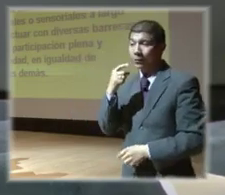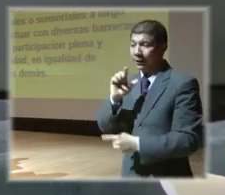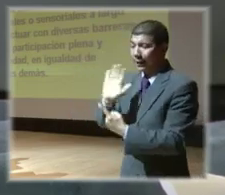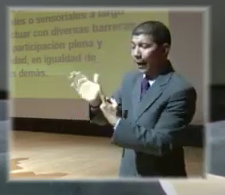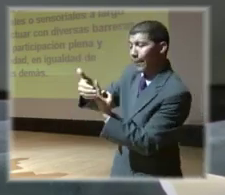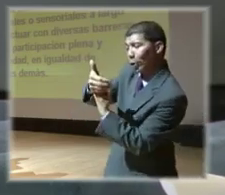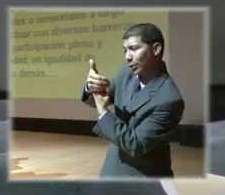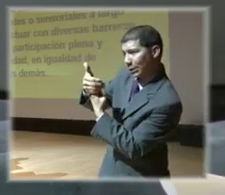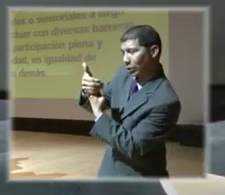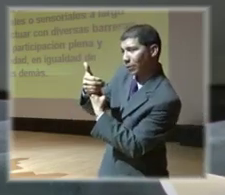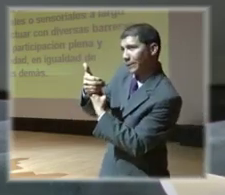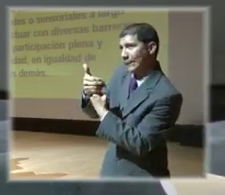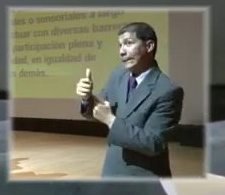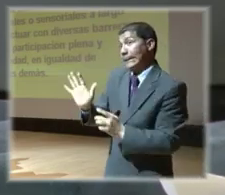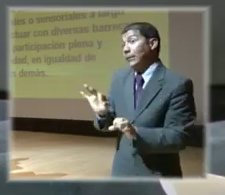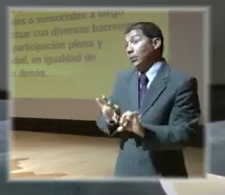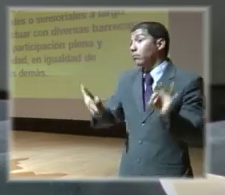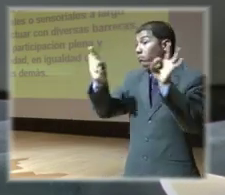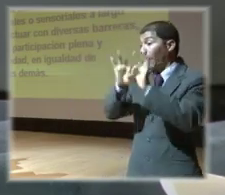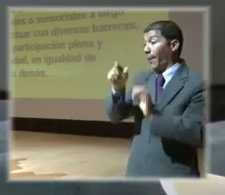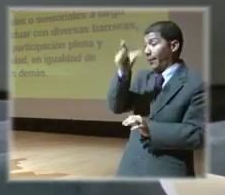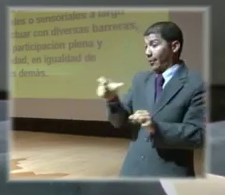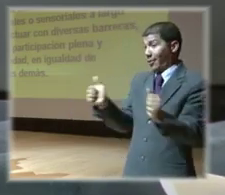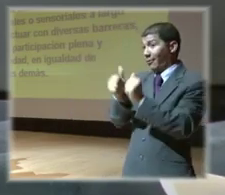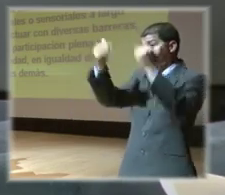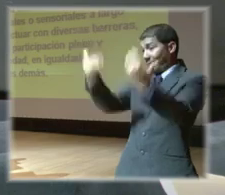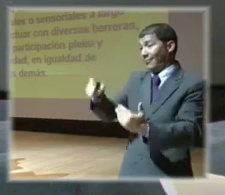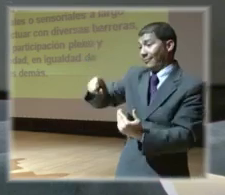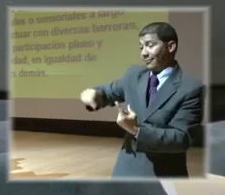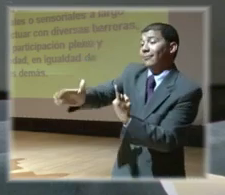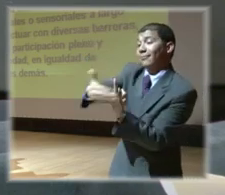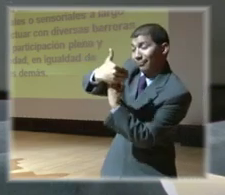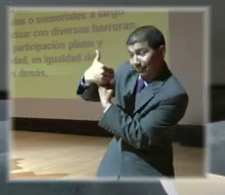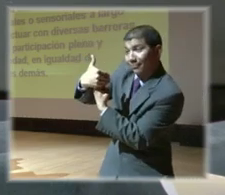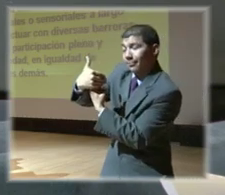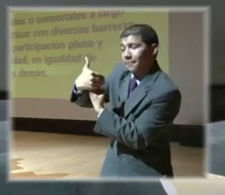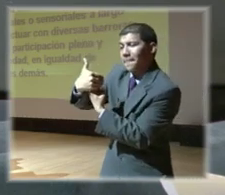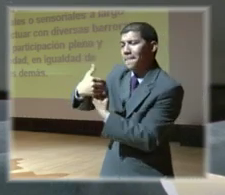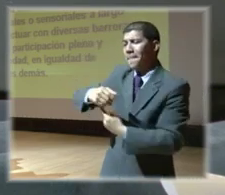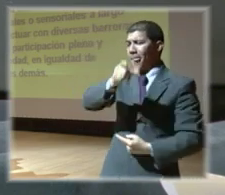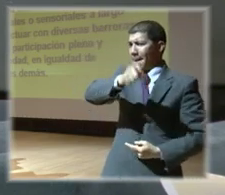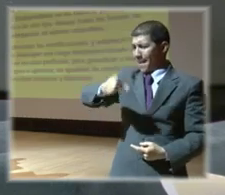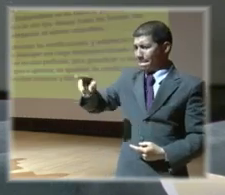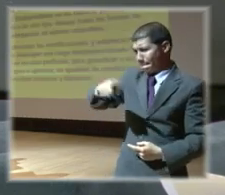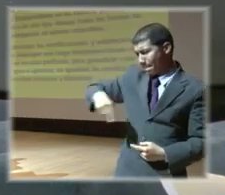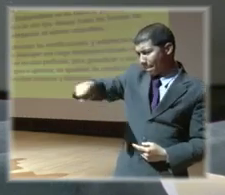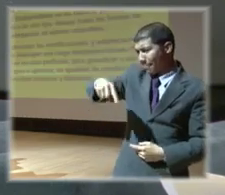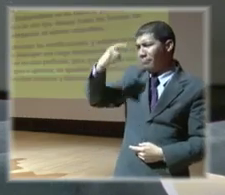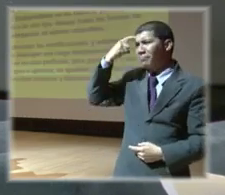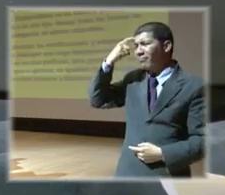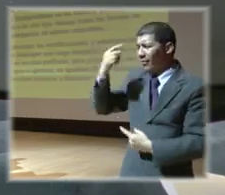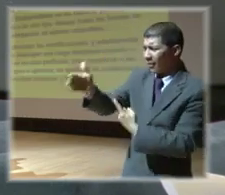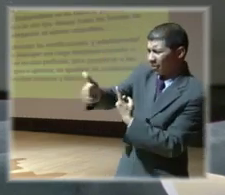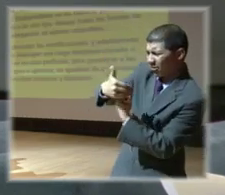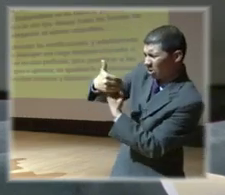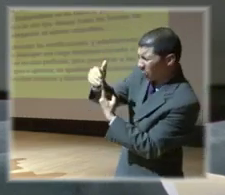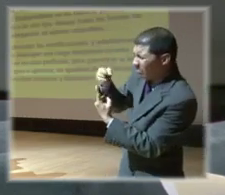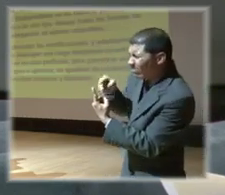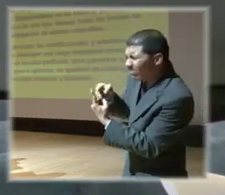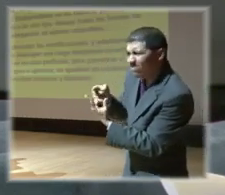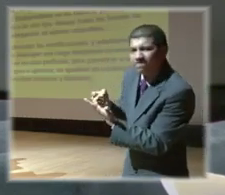tiene mucho que ver la protección de la persona con discapacidad, pero quienes defienden esa figura apelan a otra institución, que es la seguridad jurídica,